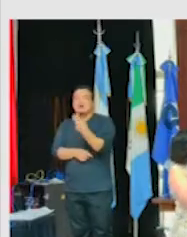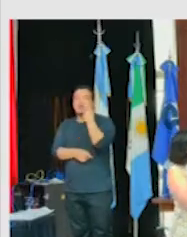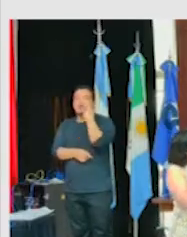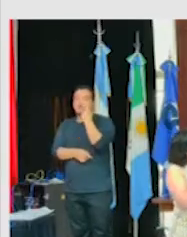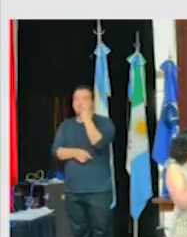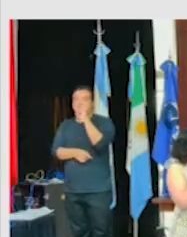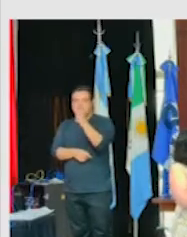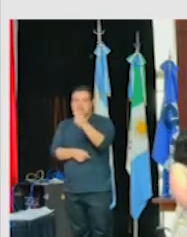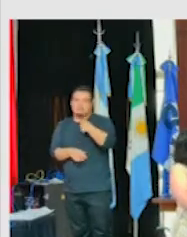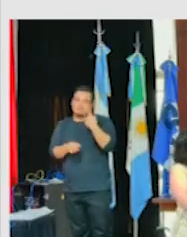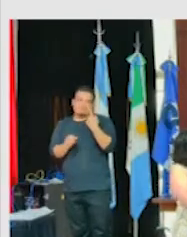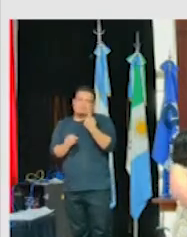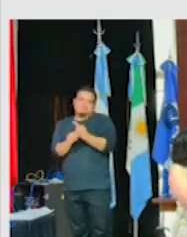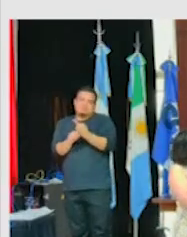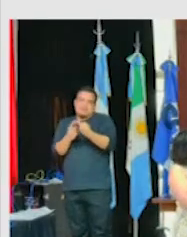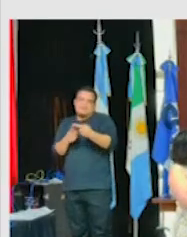bueno.